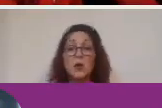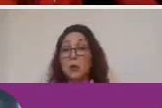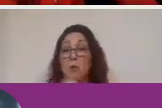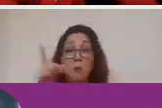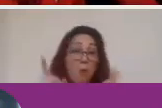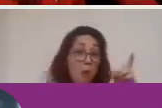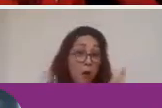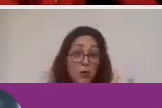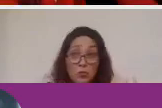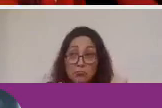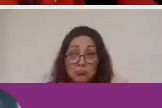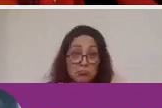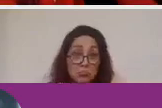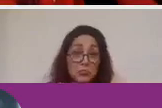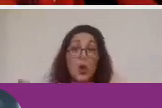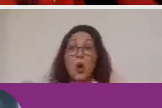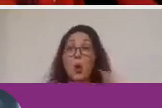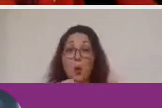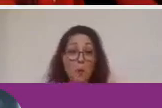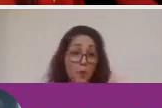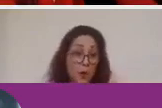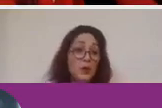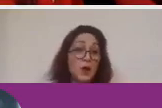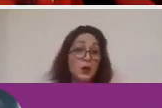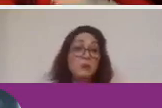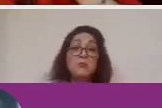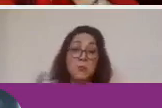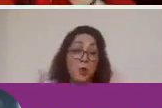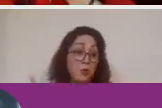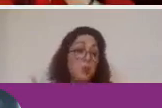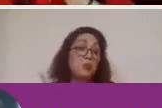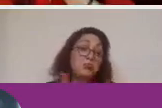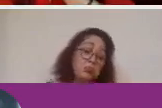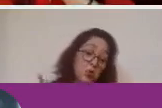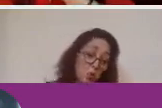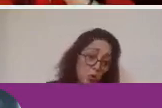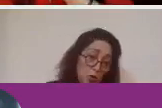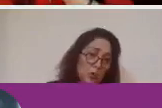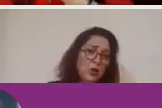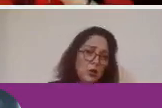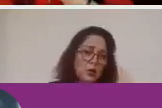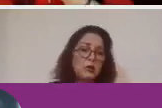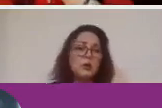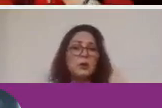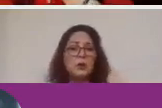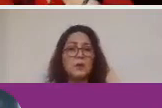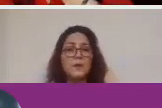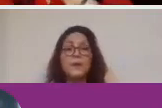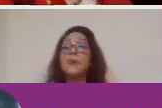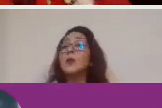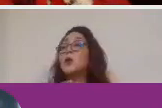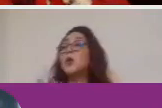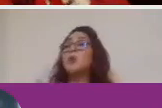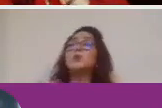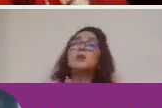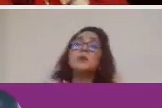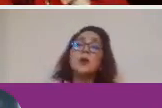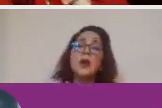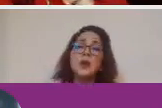la cultura de la imagen y de estereotipos que, bueno, conocemos muy bien muchos de nosotros